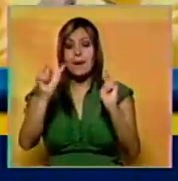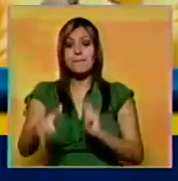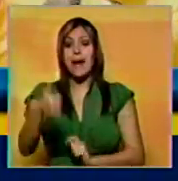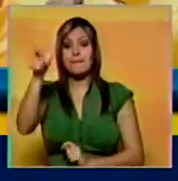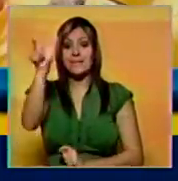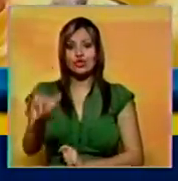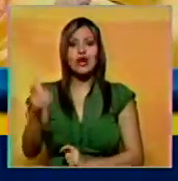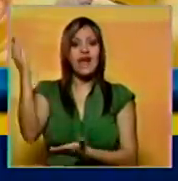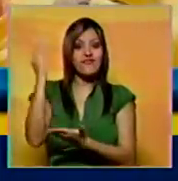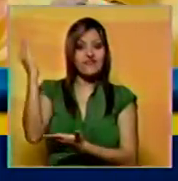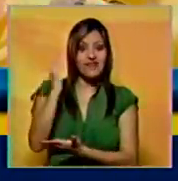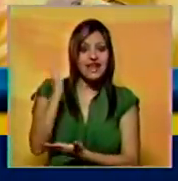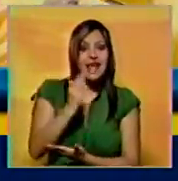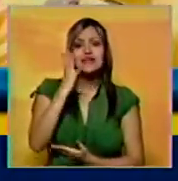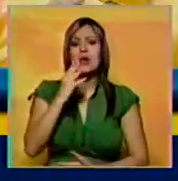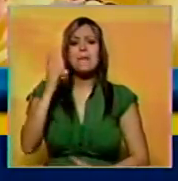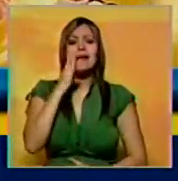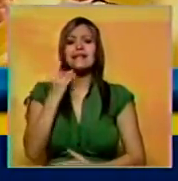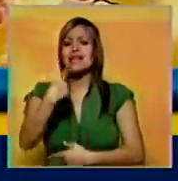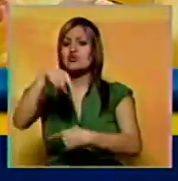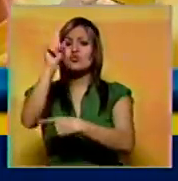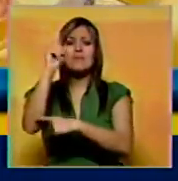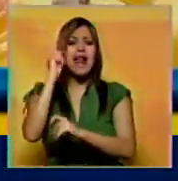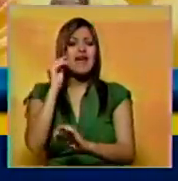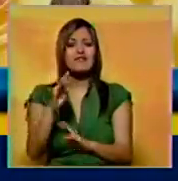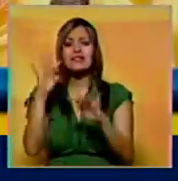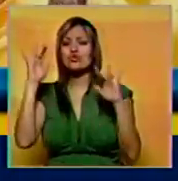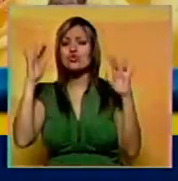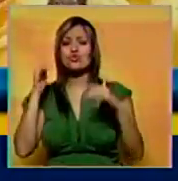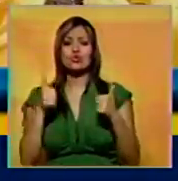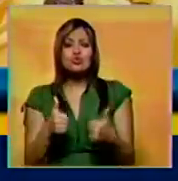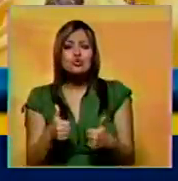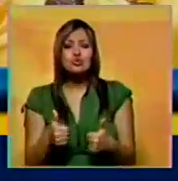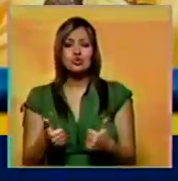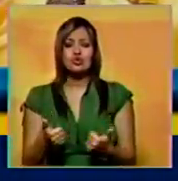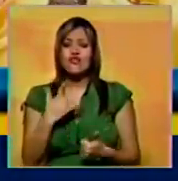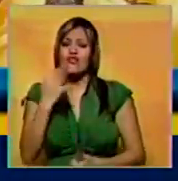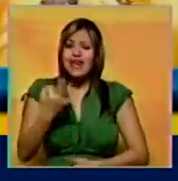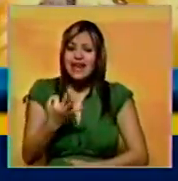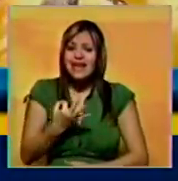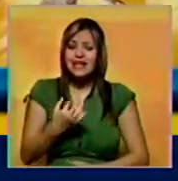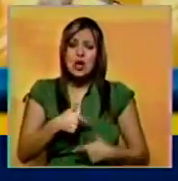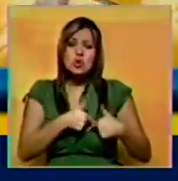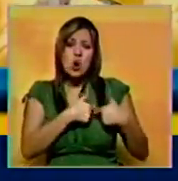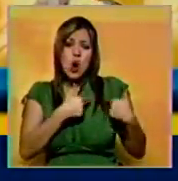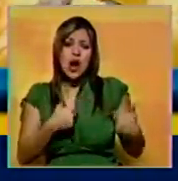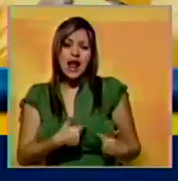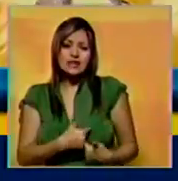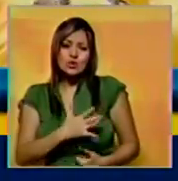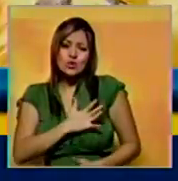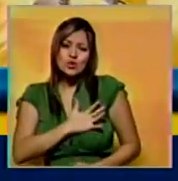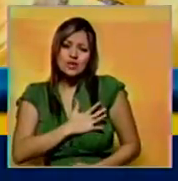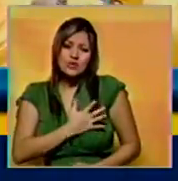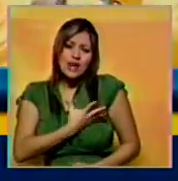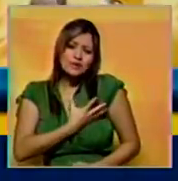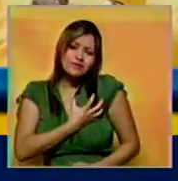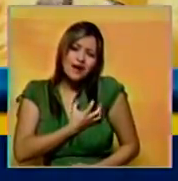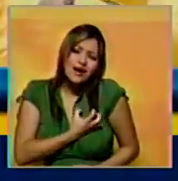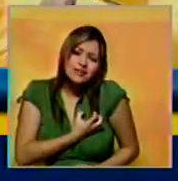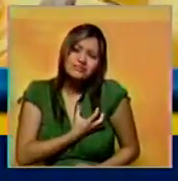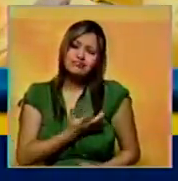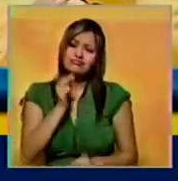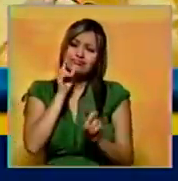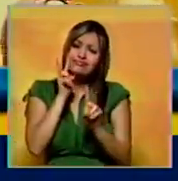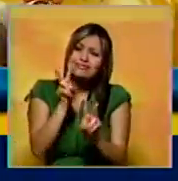gente hacia esto porque es una experiencia única maravillosa de verdad que este el corazón así como que se le arruga uno